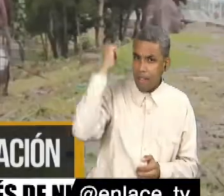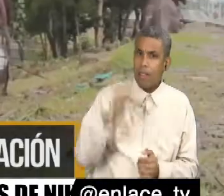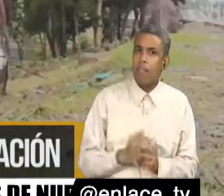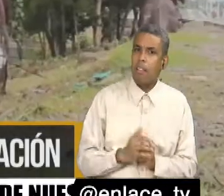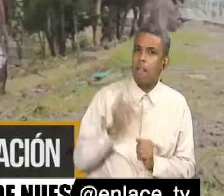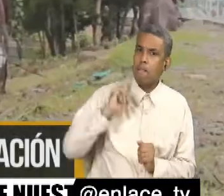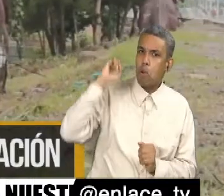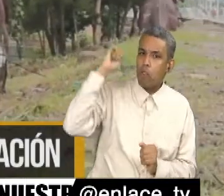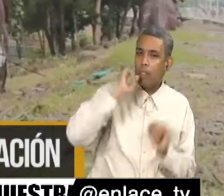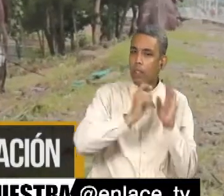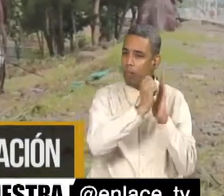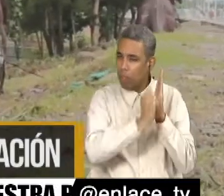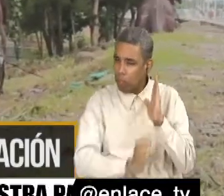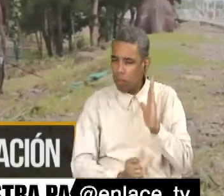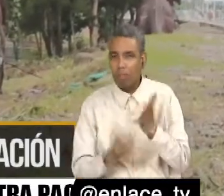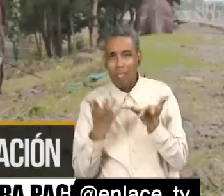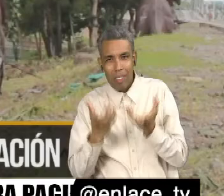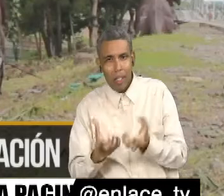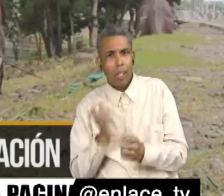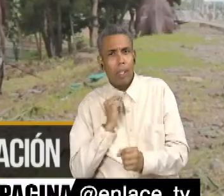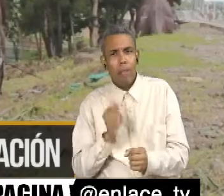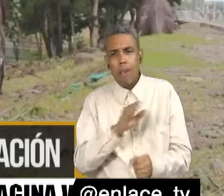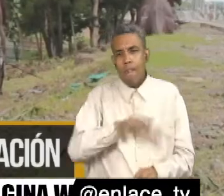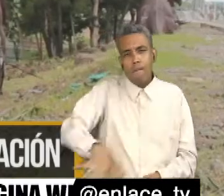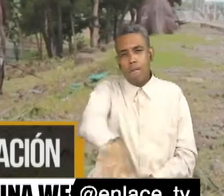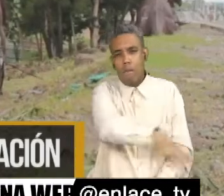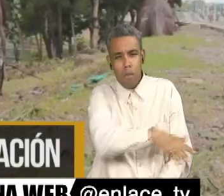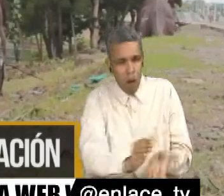tener este centro